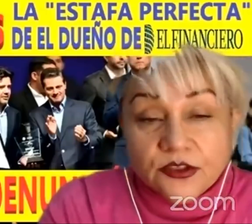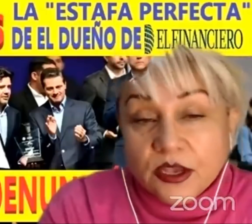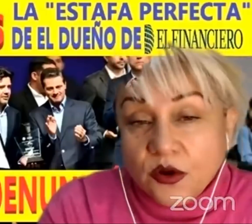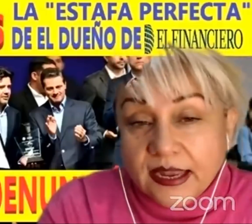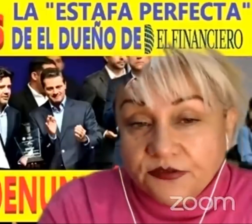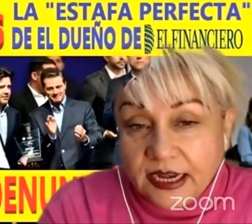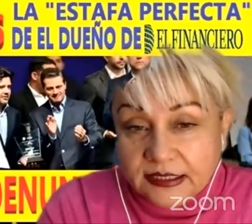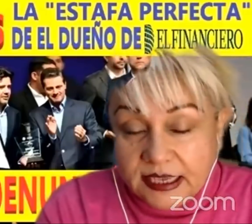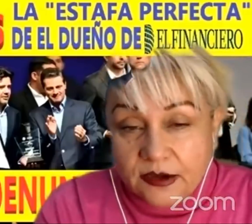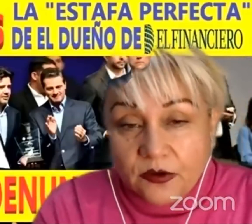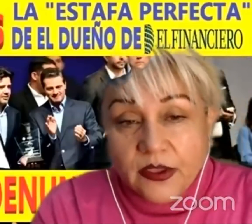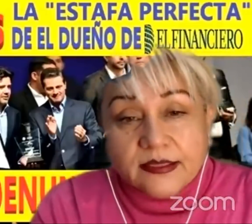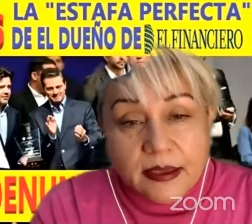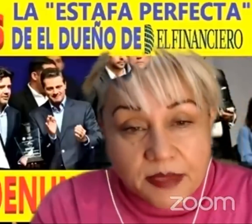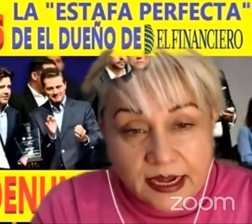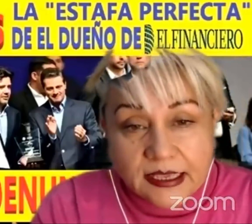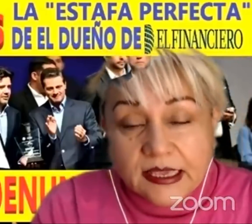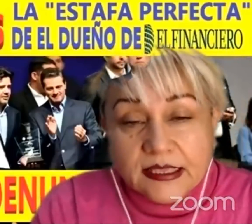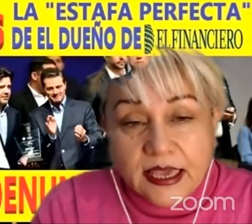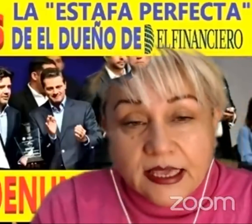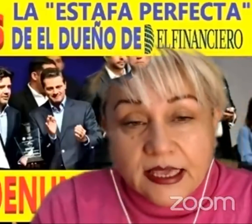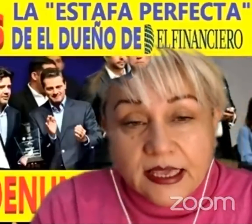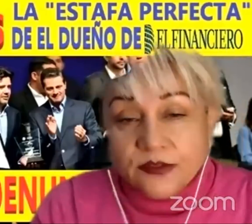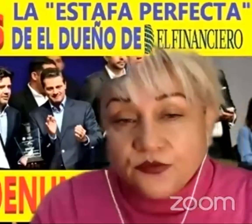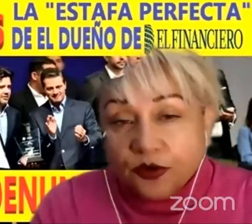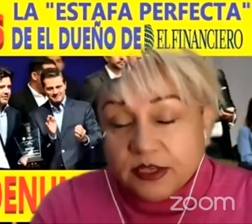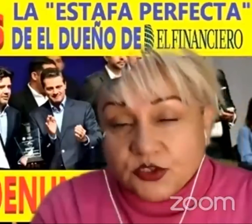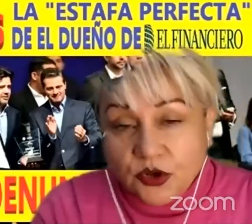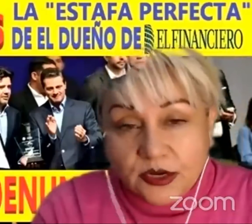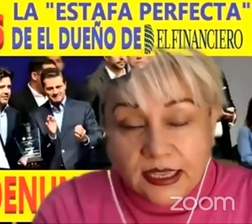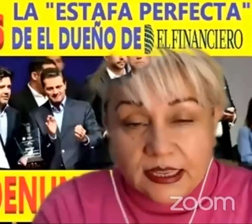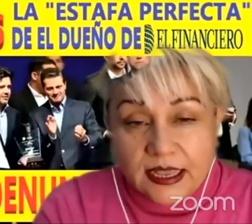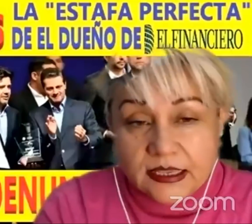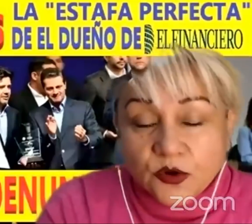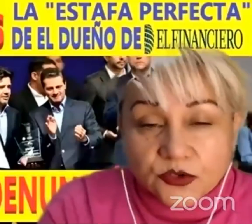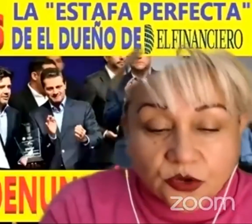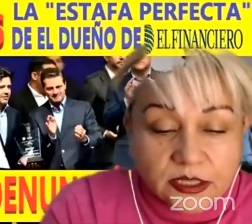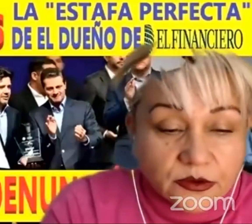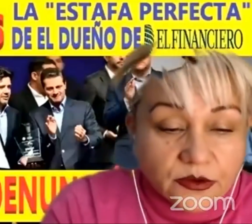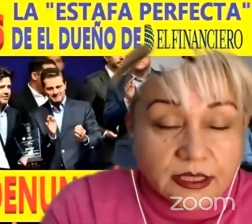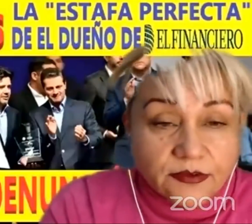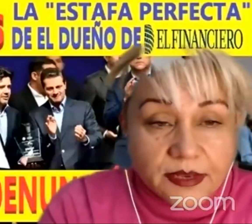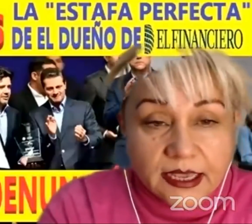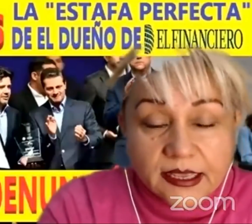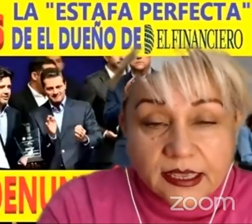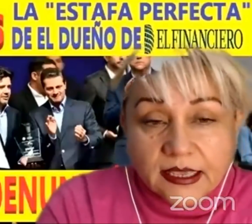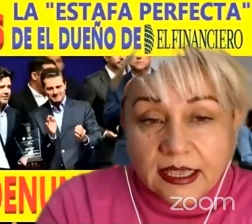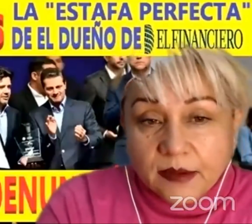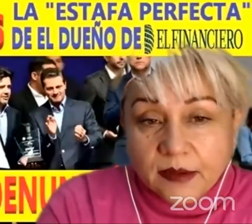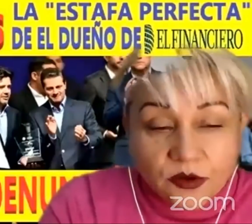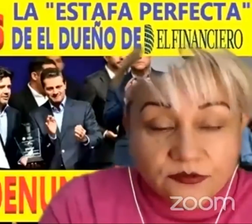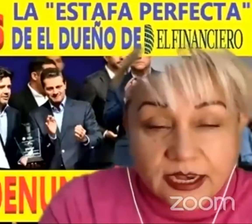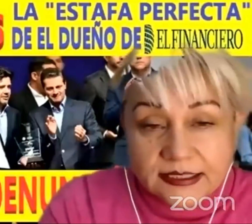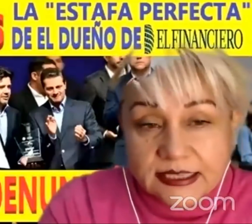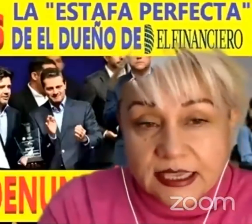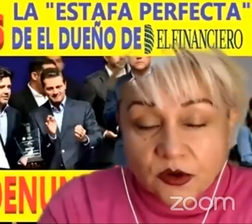el periódico El Financiero. También aquí ya hemos sacado información, aquí en Oro Sólido, familia, que